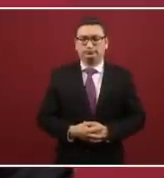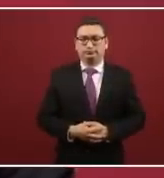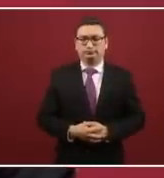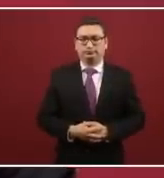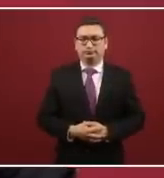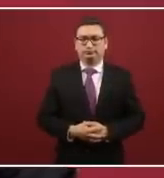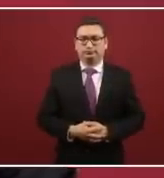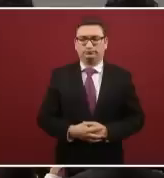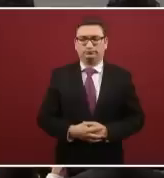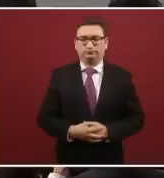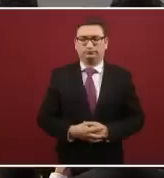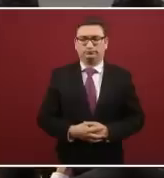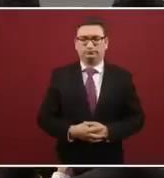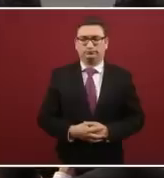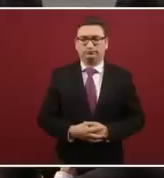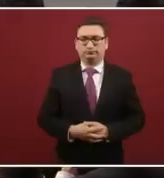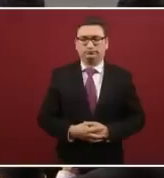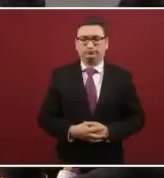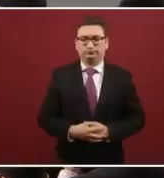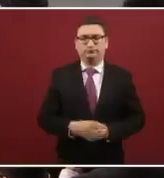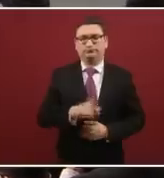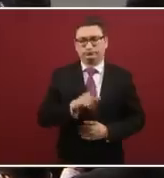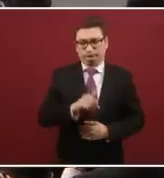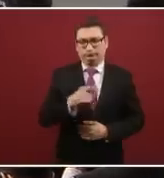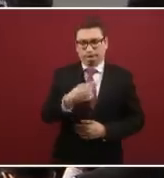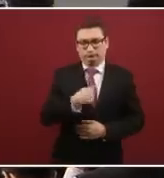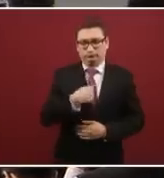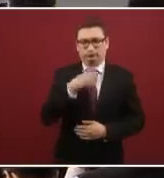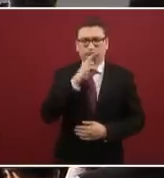les respondo preguntas